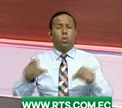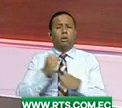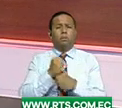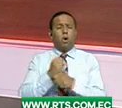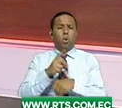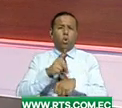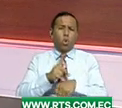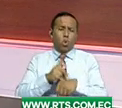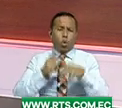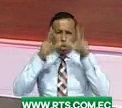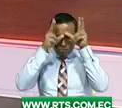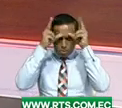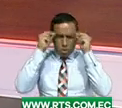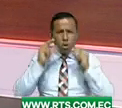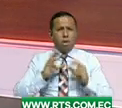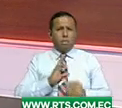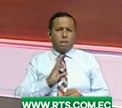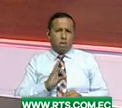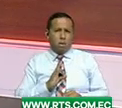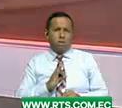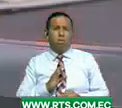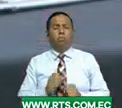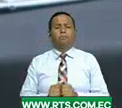demás personal sanitario.